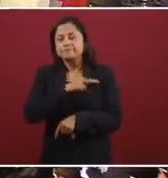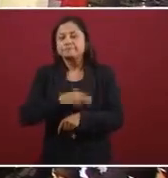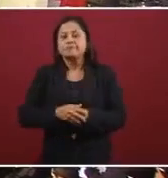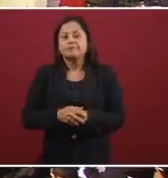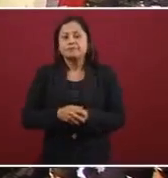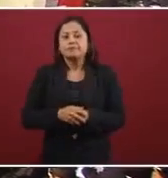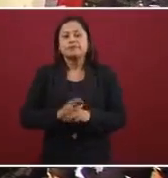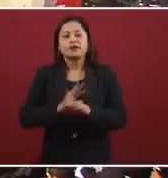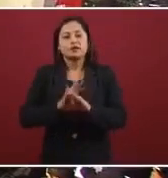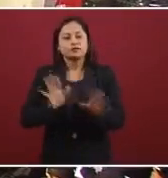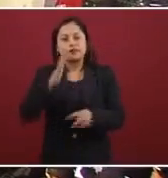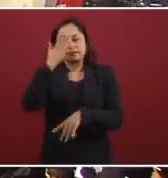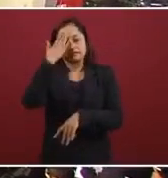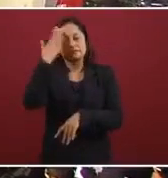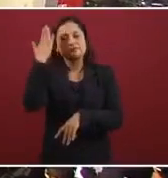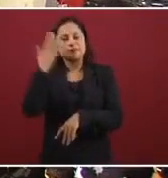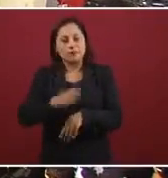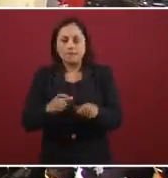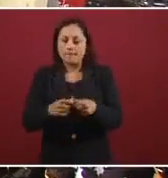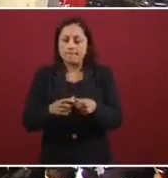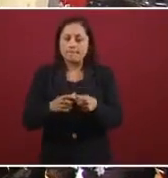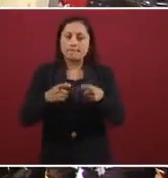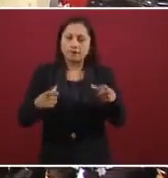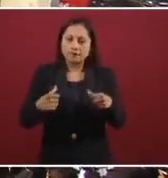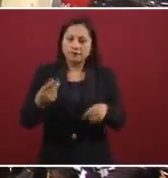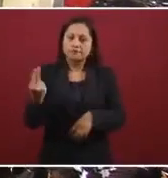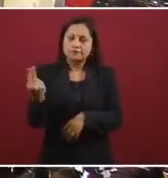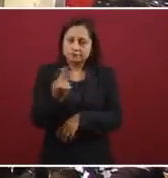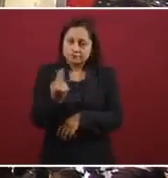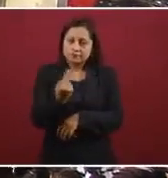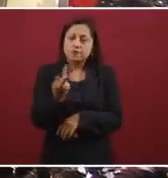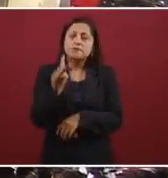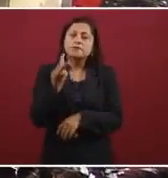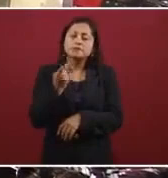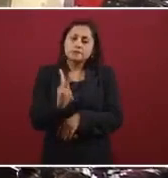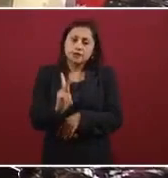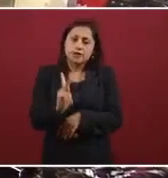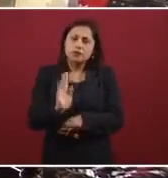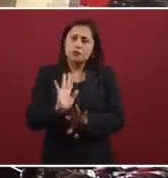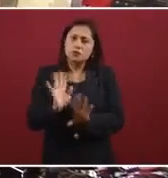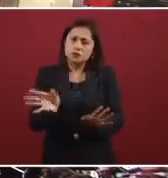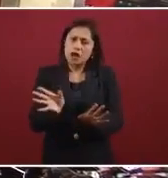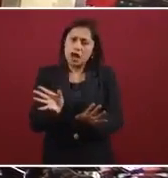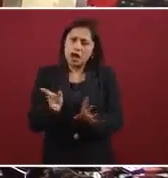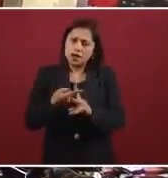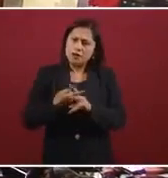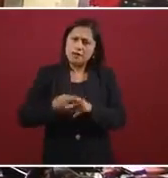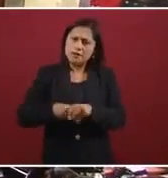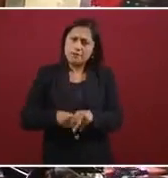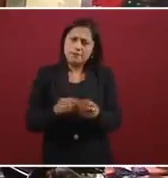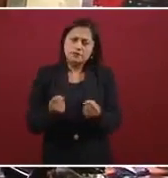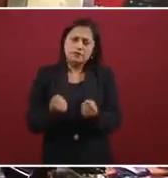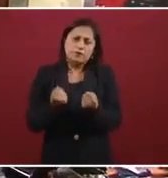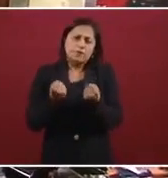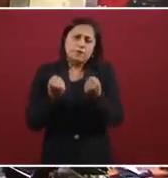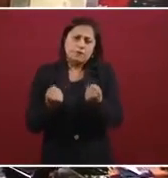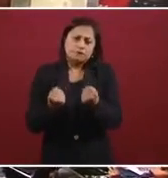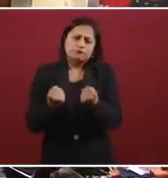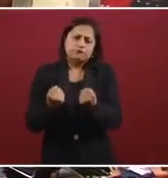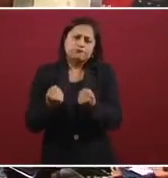ampliarla en número de elementos, pero que ya está tomando cuerpo, que nos hacía mucha